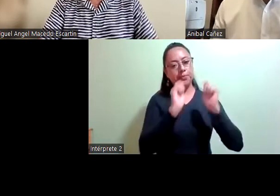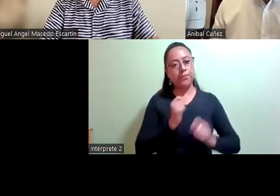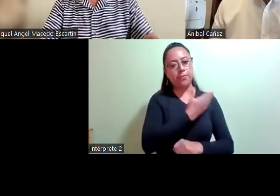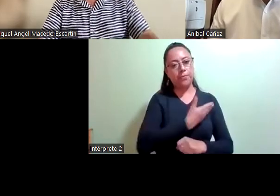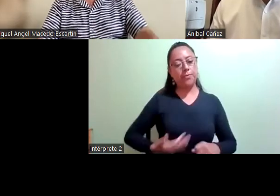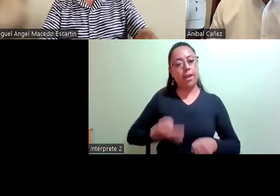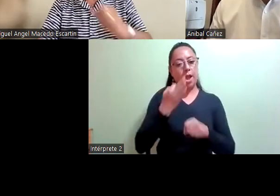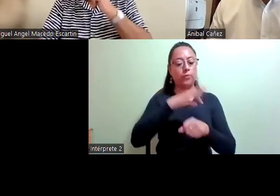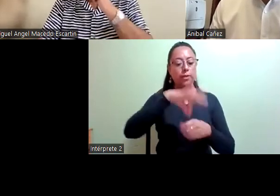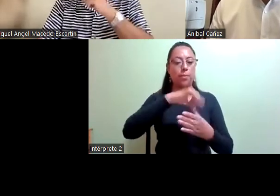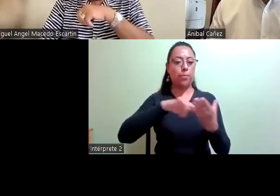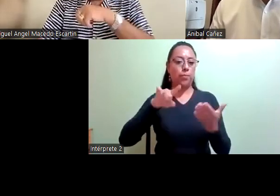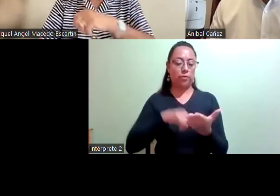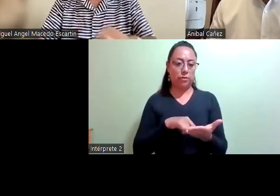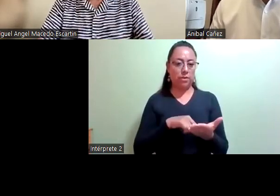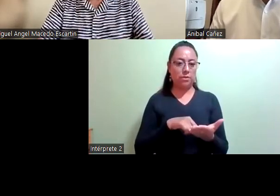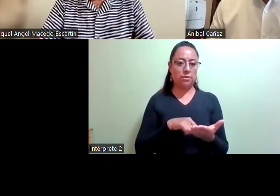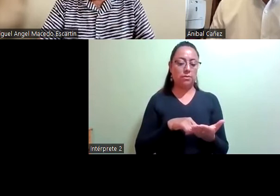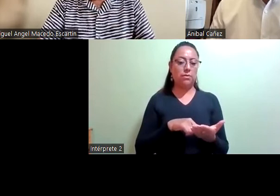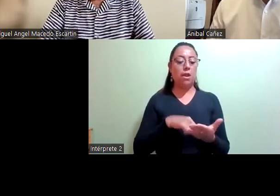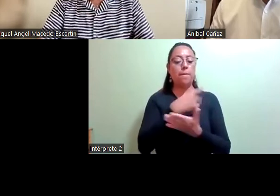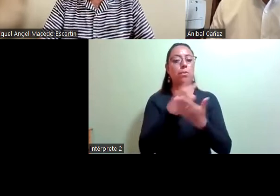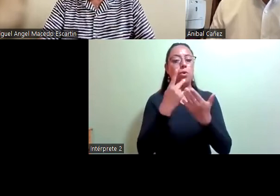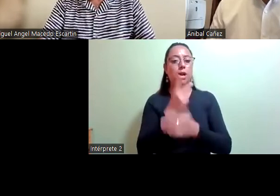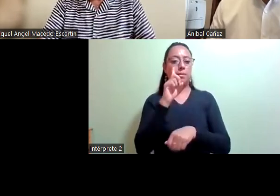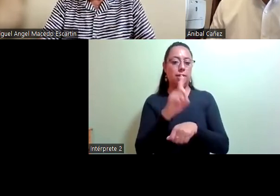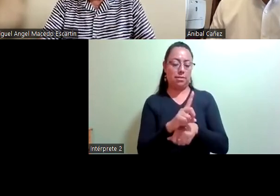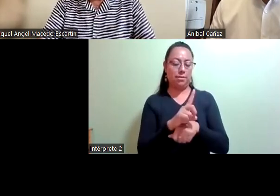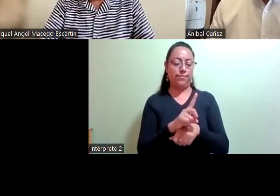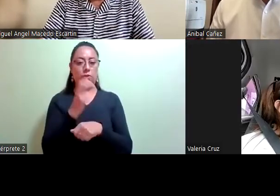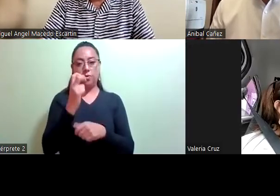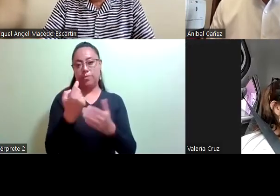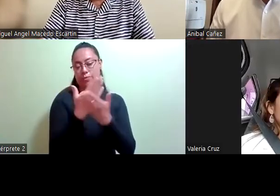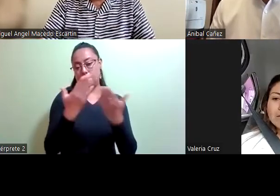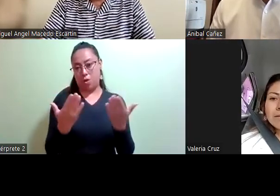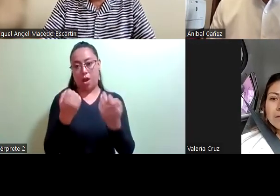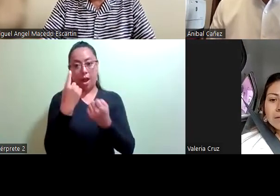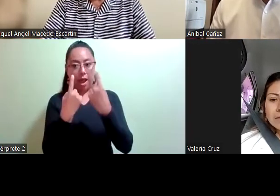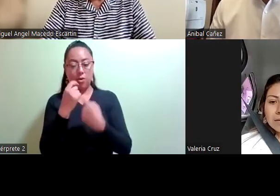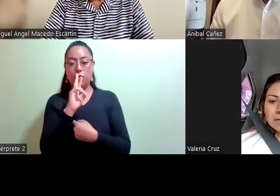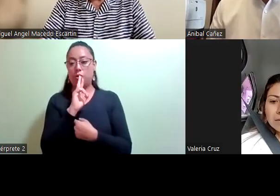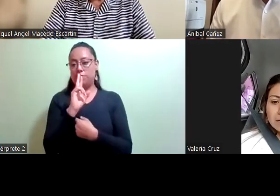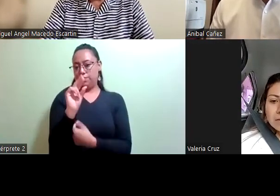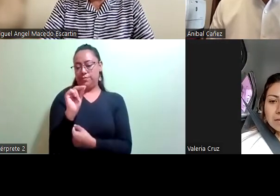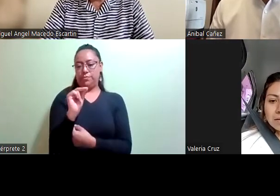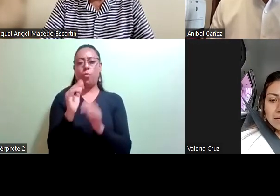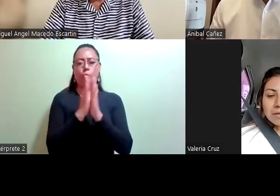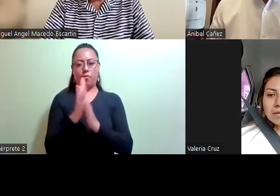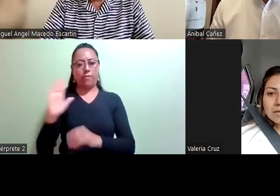se somete a votación económica el orden del día, por lo que si alguien está en contra, sírvase levantando la